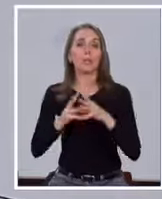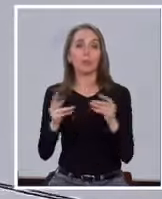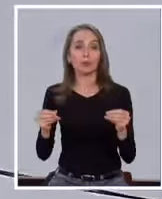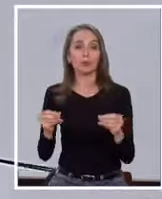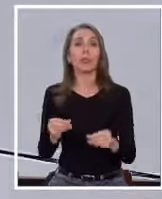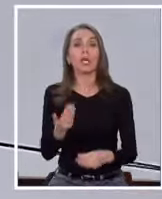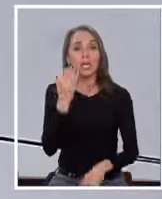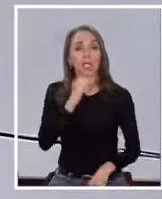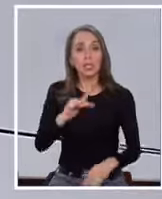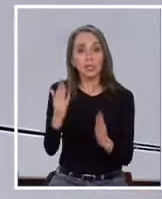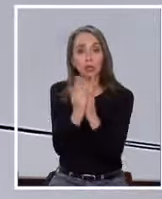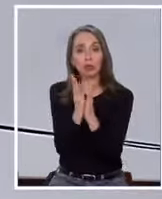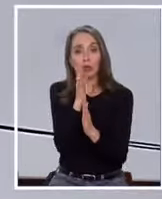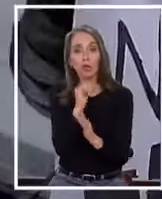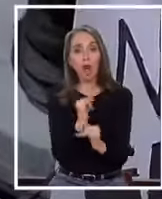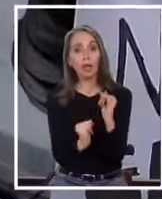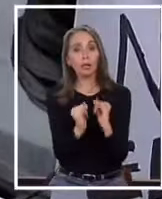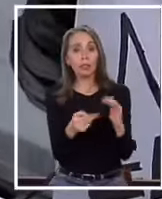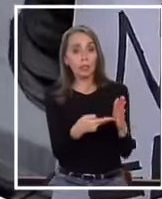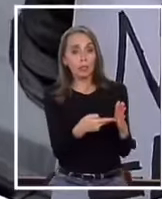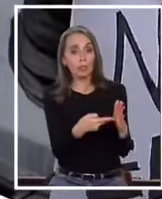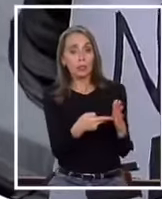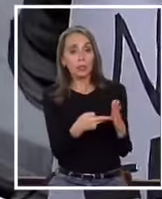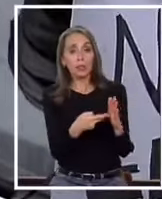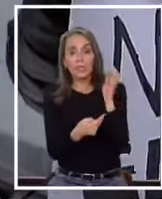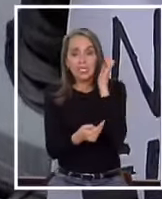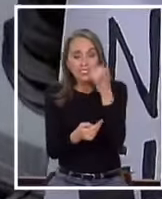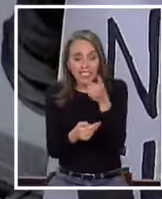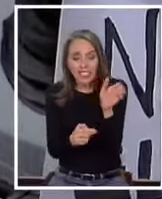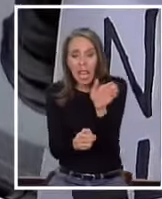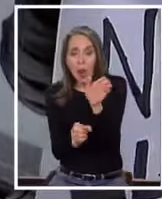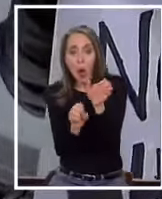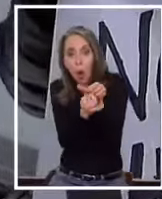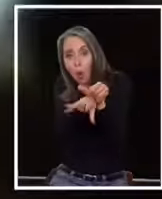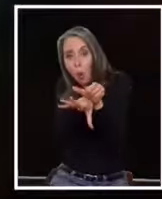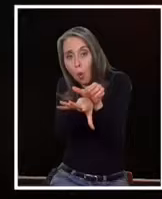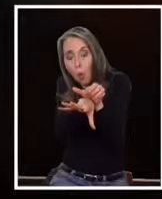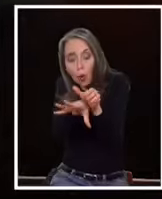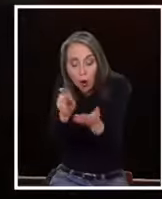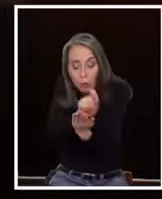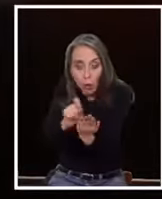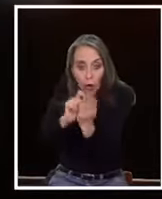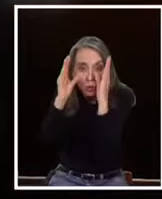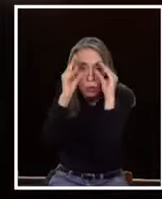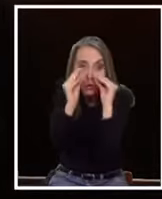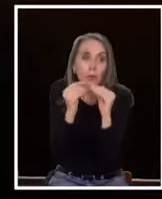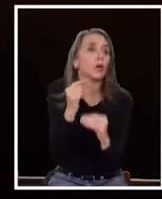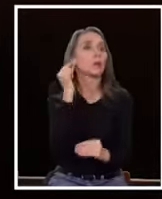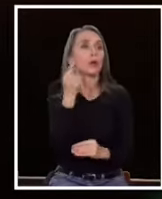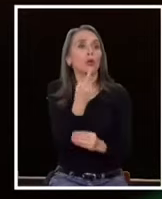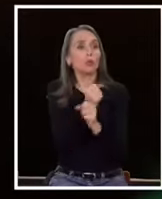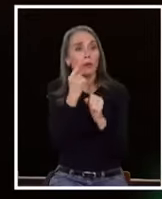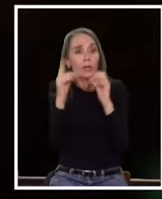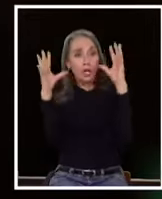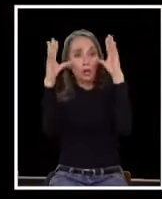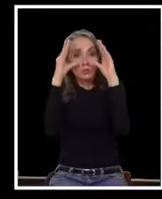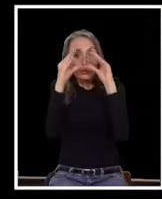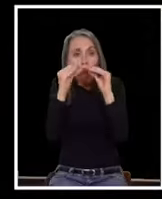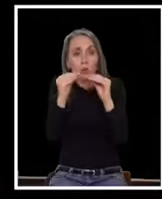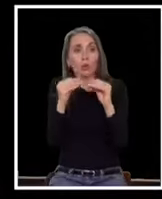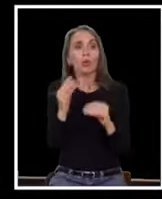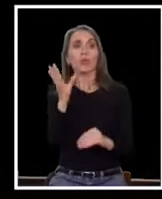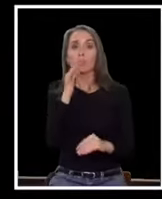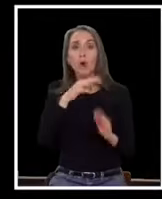Para los niños que estudian y que están alumbrándole con los celulares para que puedan hacer las tareas. Esto ya no puede suceder. No